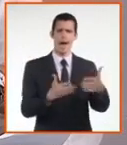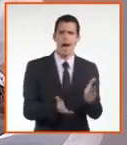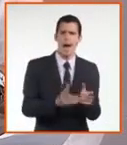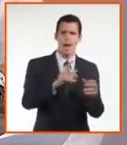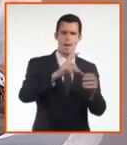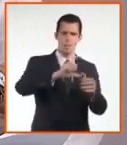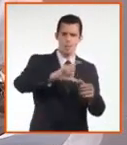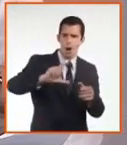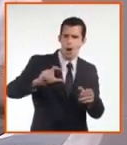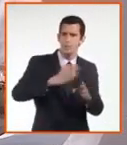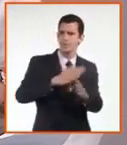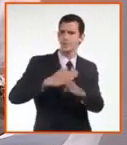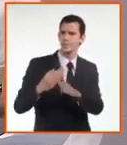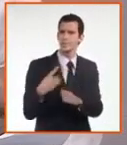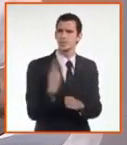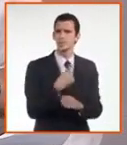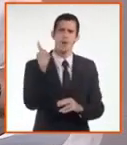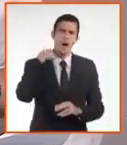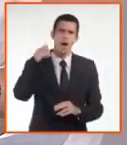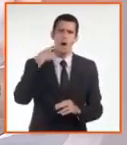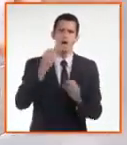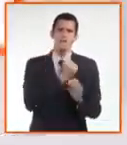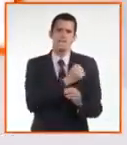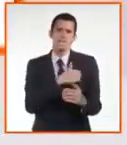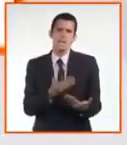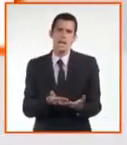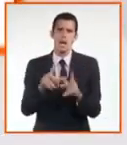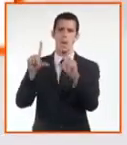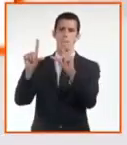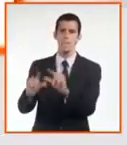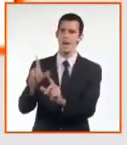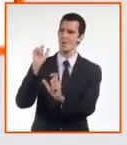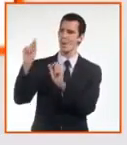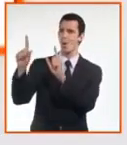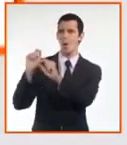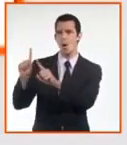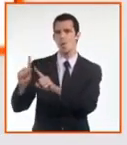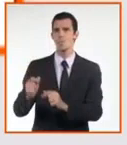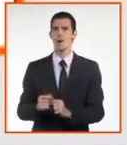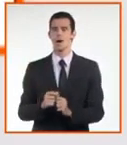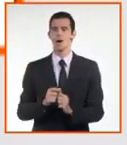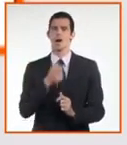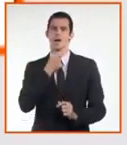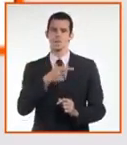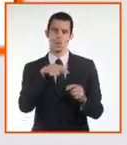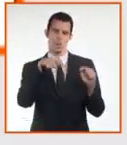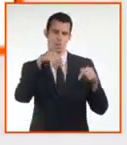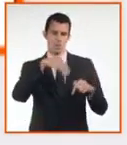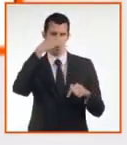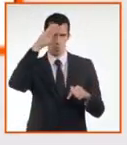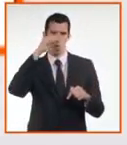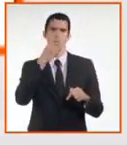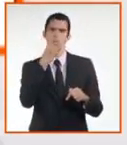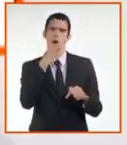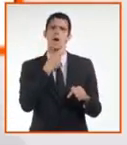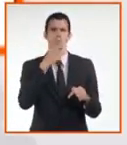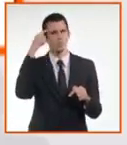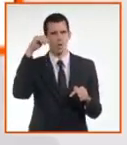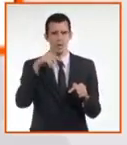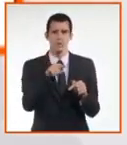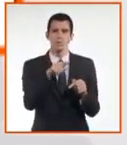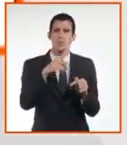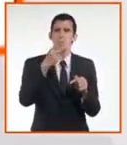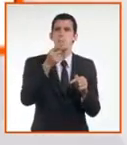y prácticamente no importamos estamos hablando de cajas de prospecto de estuches de